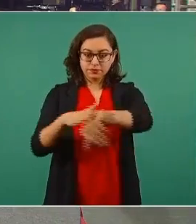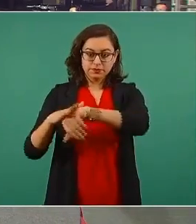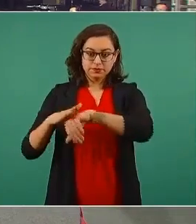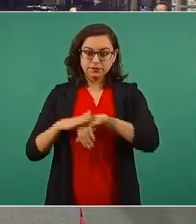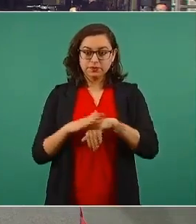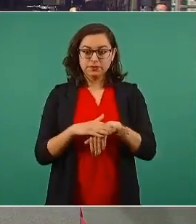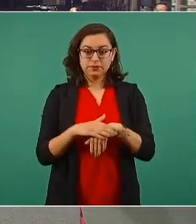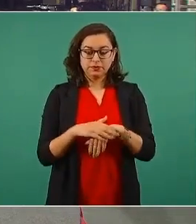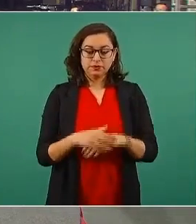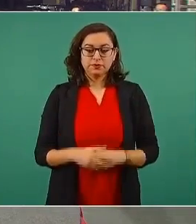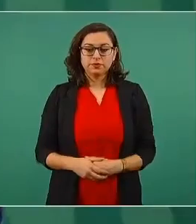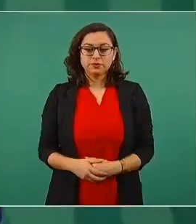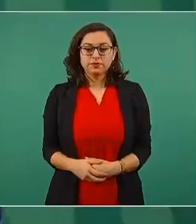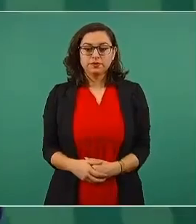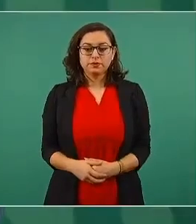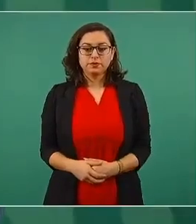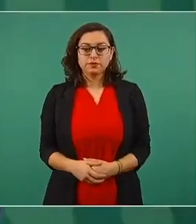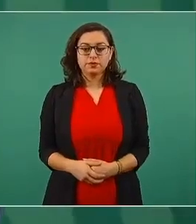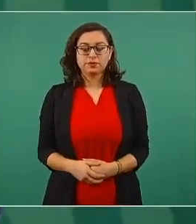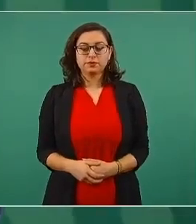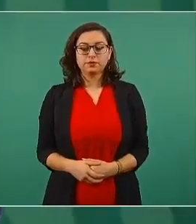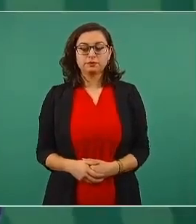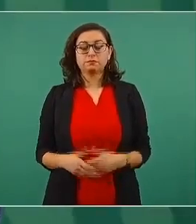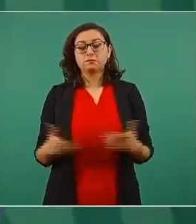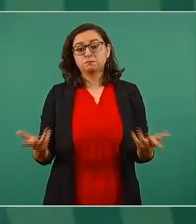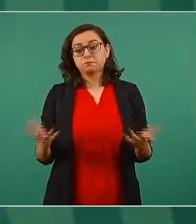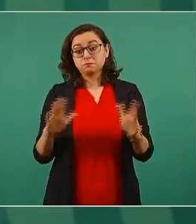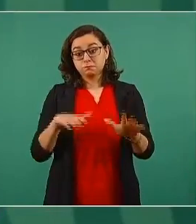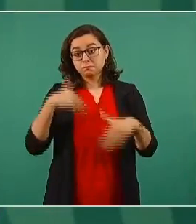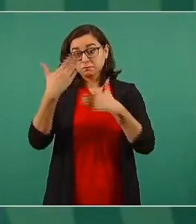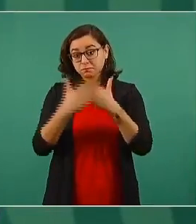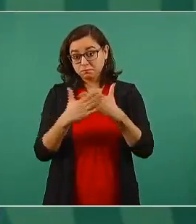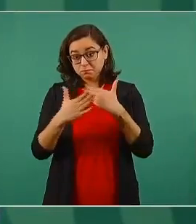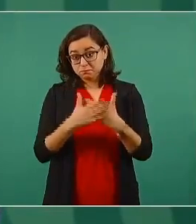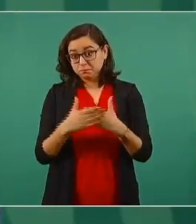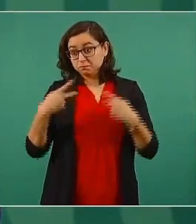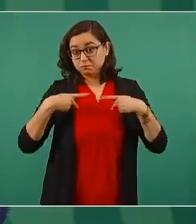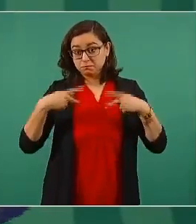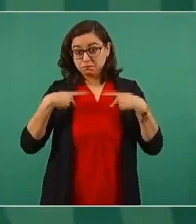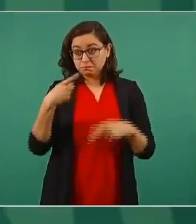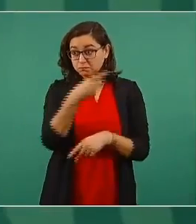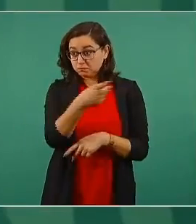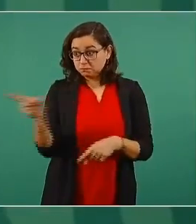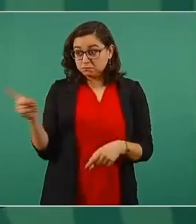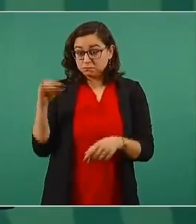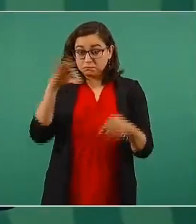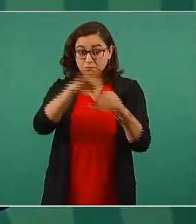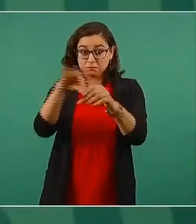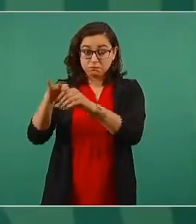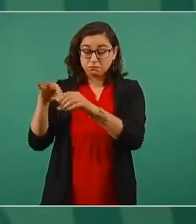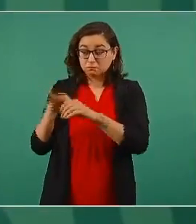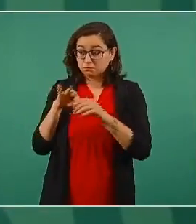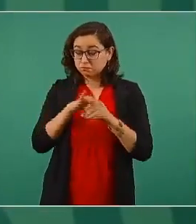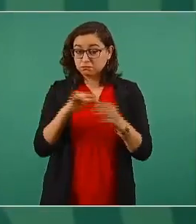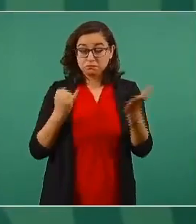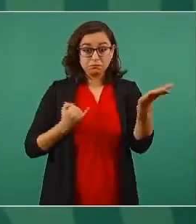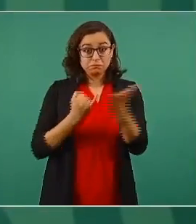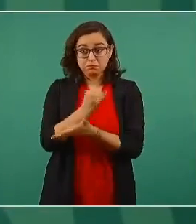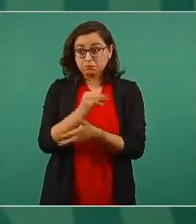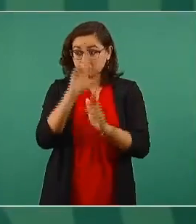Y esperar a que el pueblo decida. Y si así nos seguimos